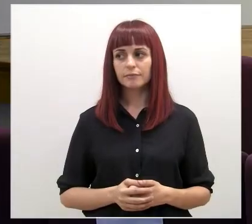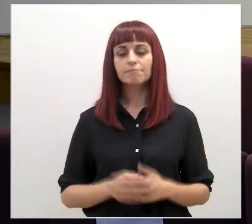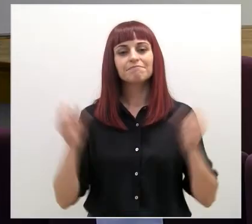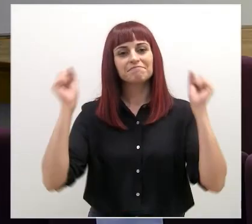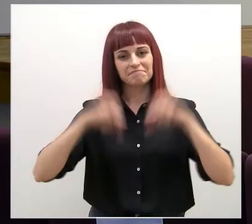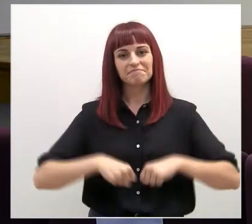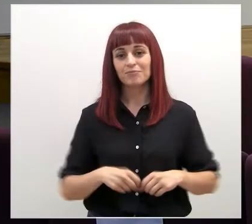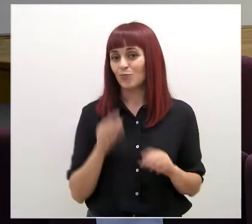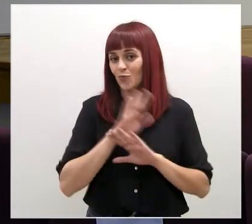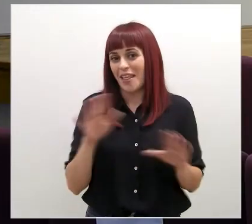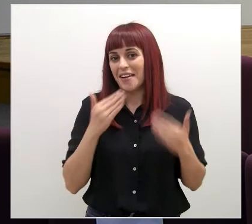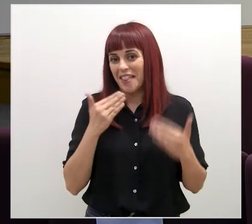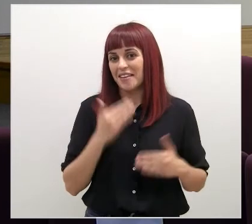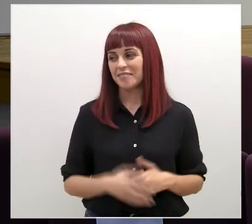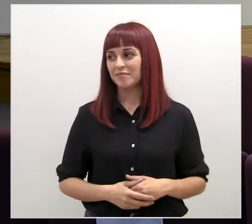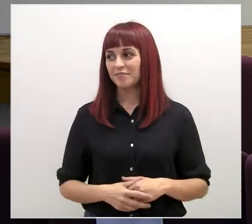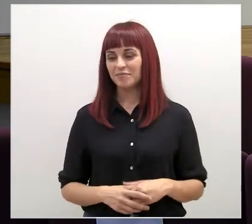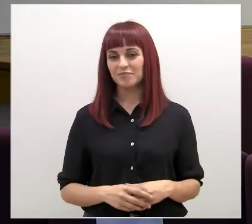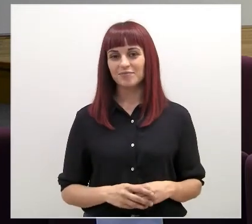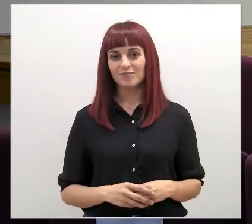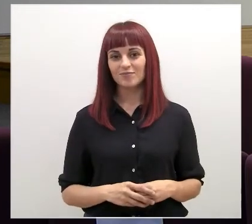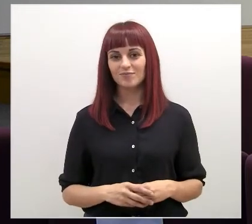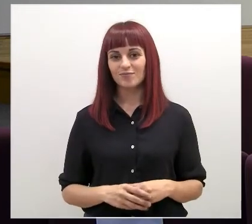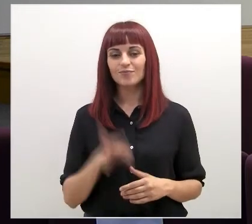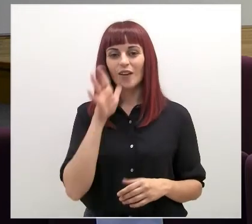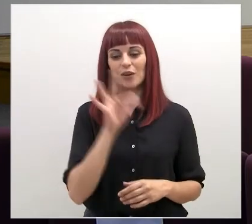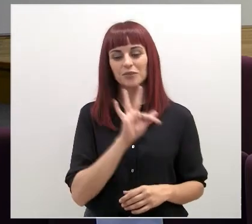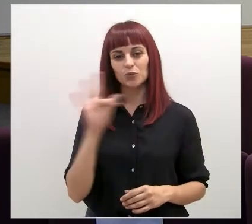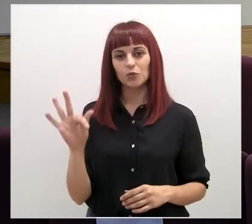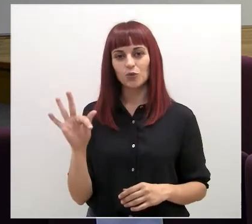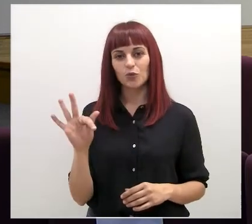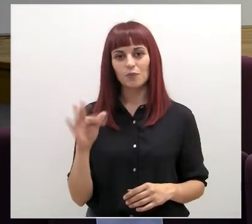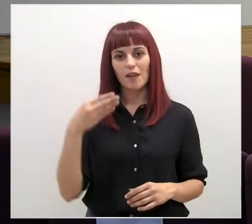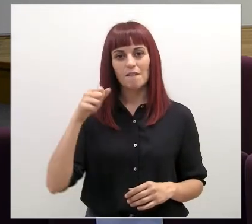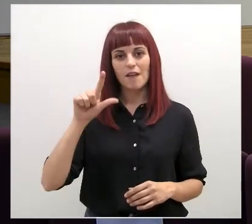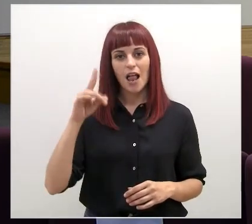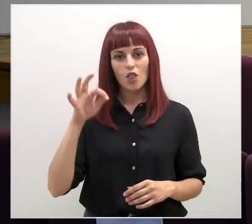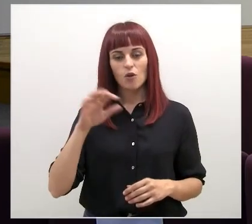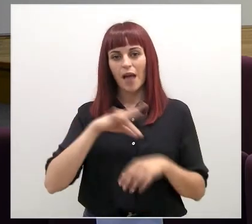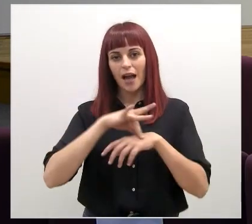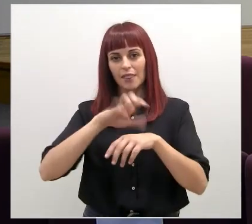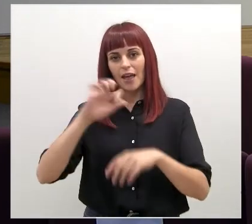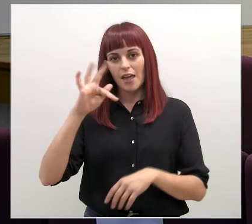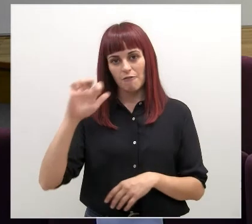Vale, pues nada más, gracias. José, es el turno ahora de Baldo Cortón, de la agencia EFE.